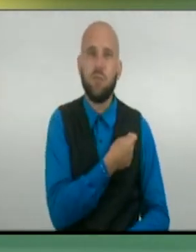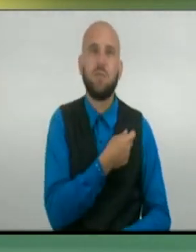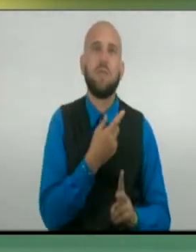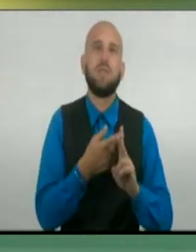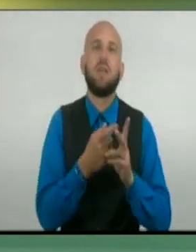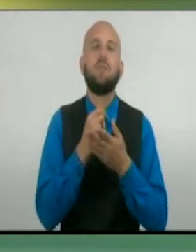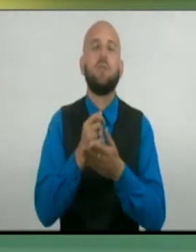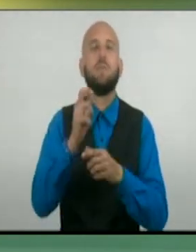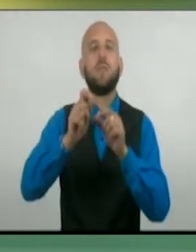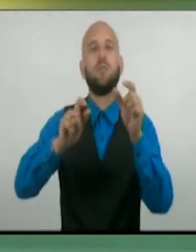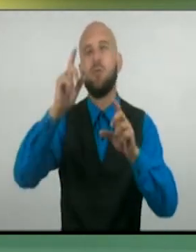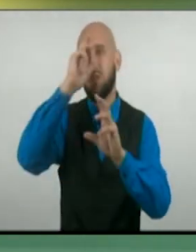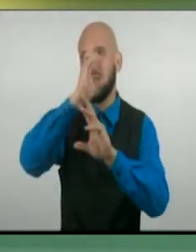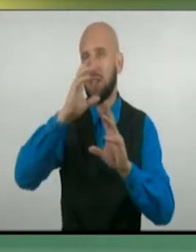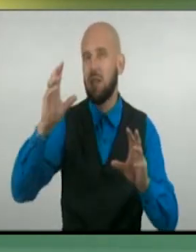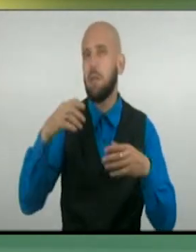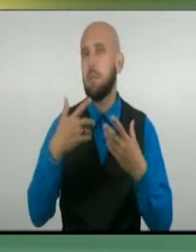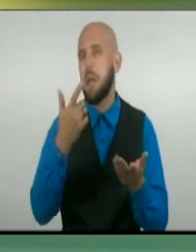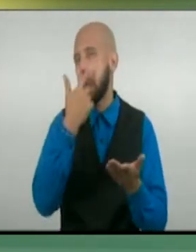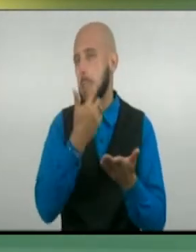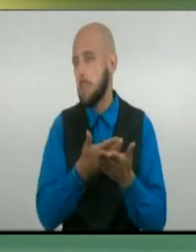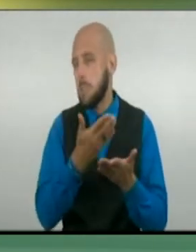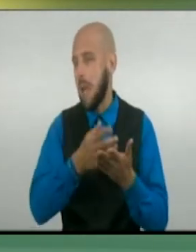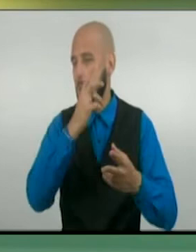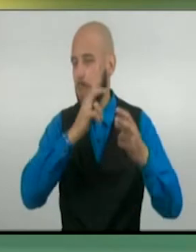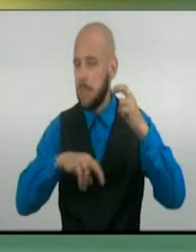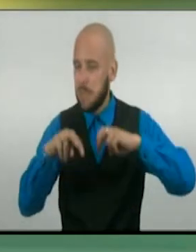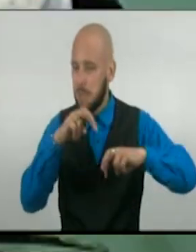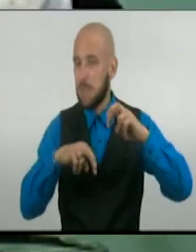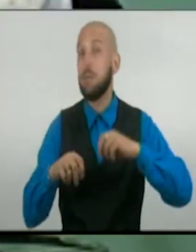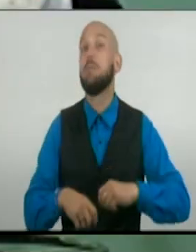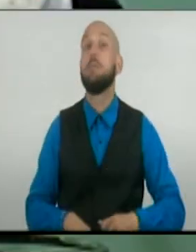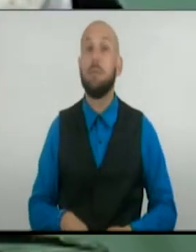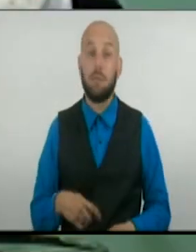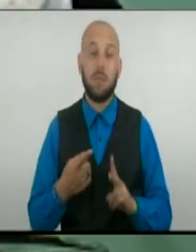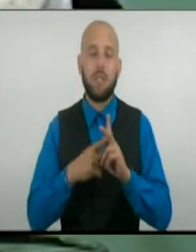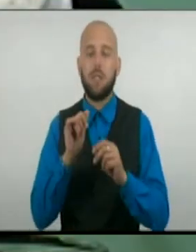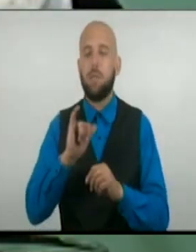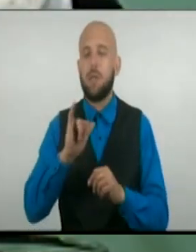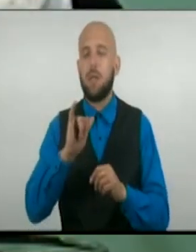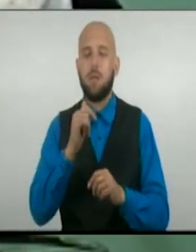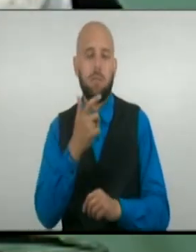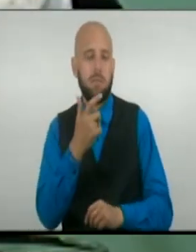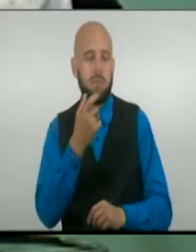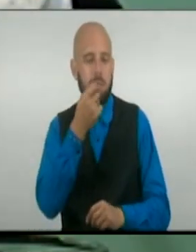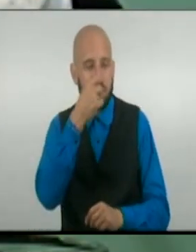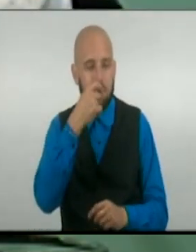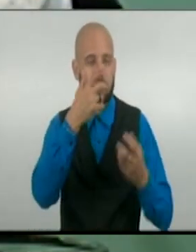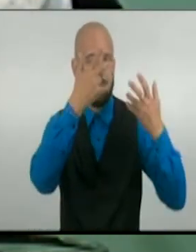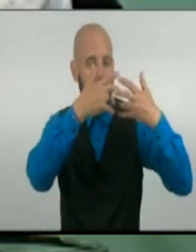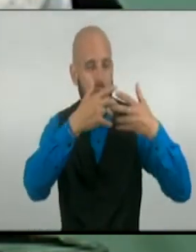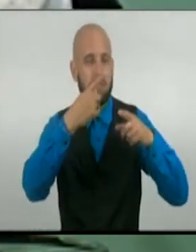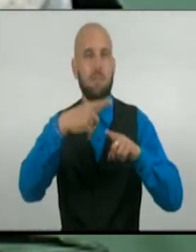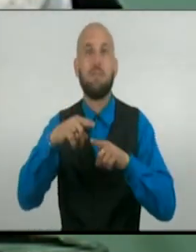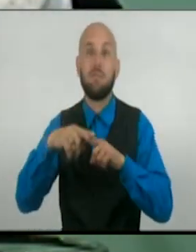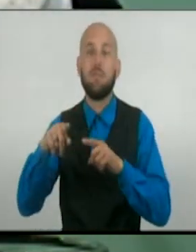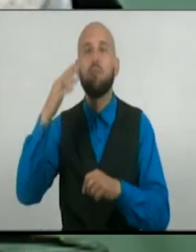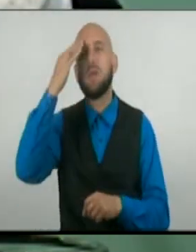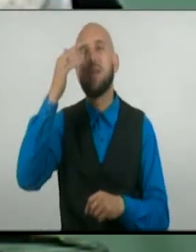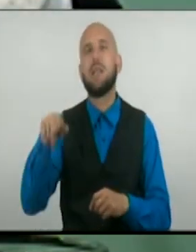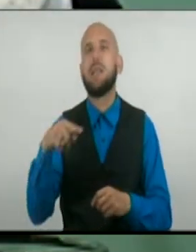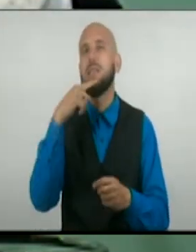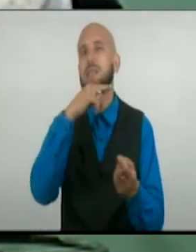científicos a hacer investigaciones y también hacer un grupo de medicamentos y vacunas que era que era